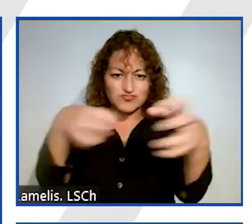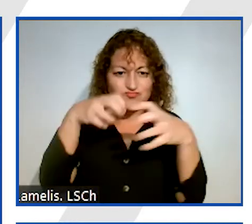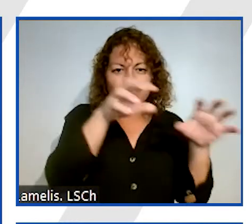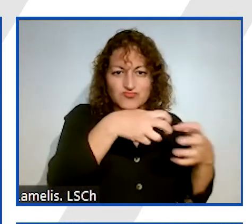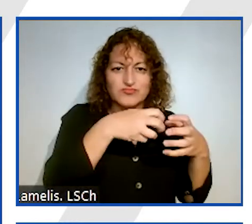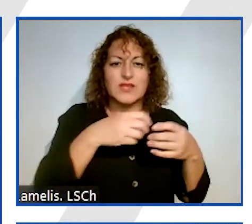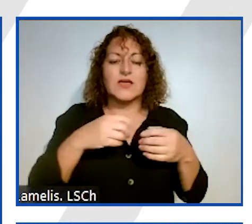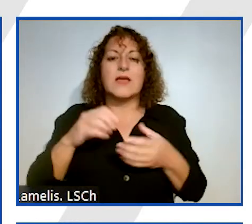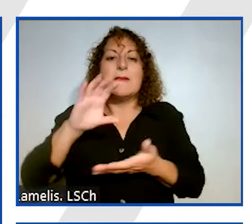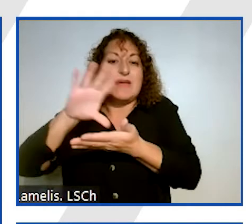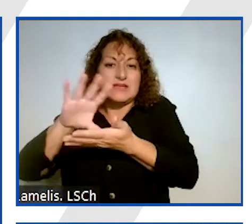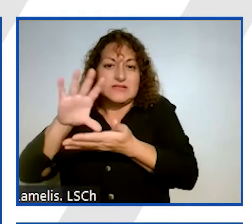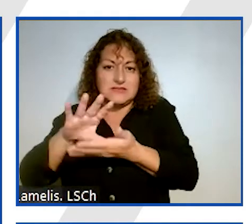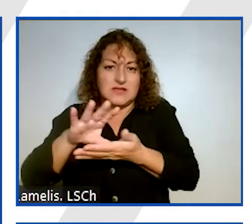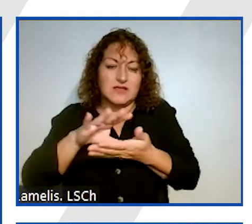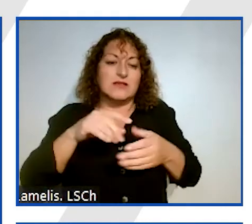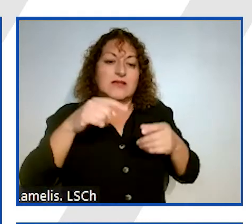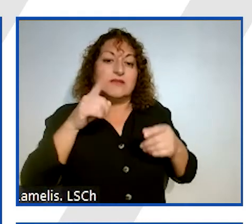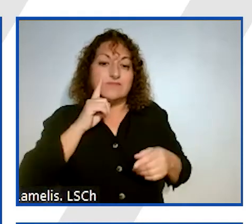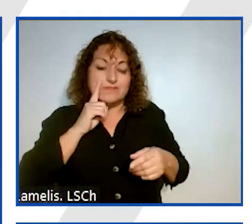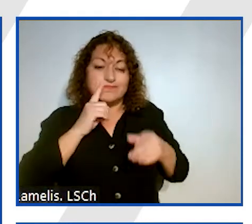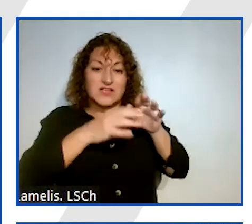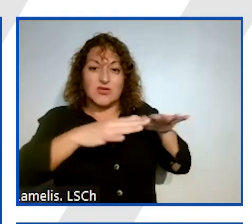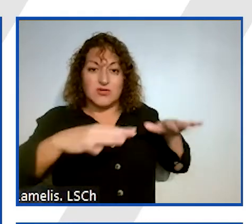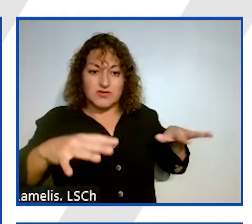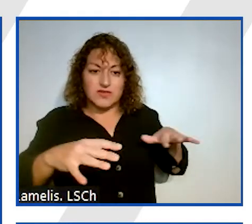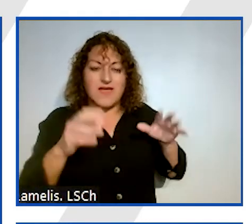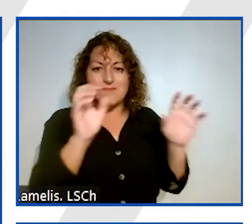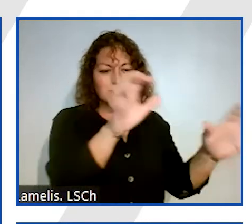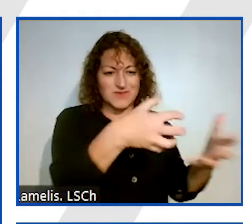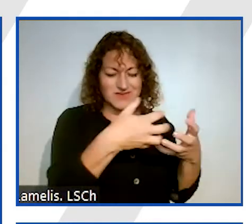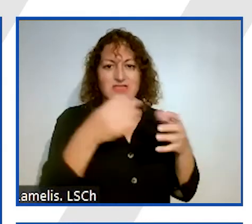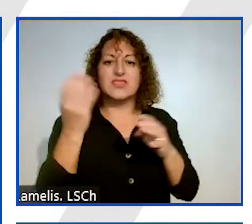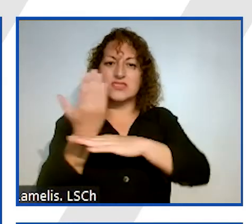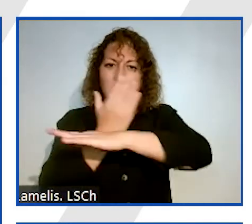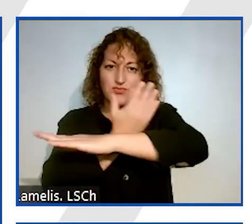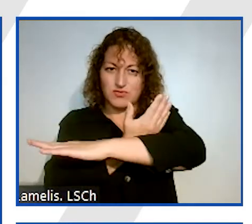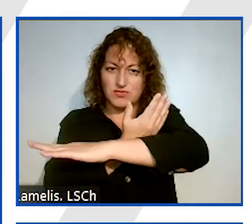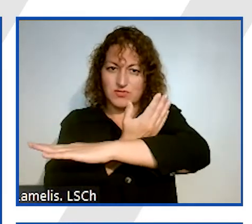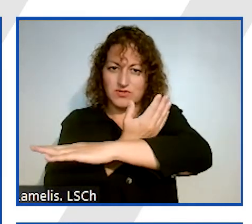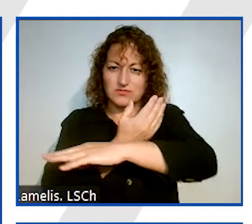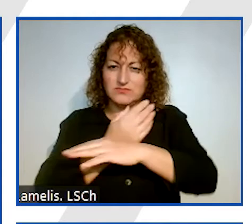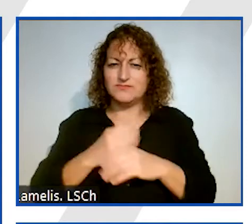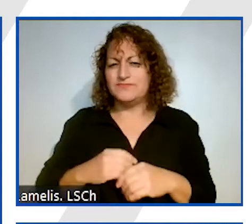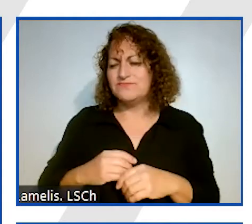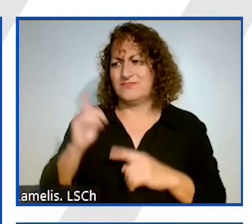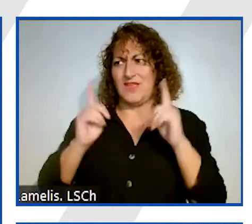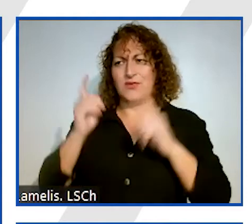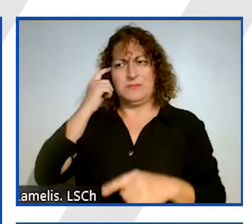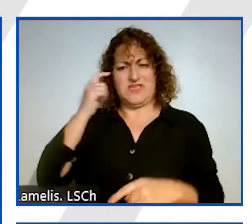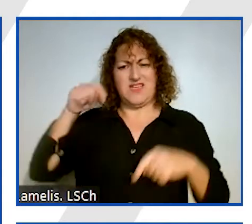ribereños han pescado o pescan tiburones. Y también van a decir, aquí no pescan, o porque yo nunca me lo